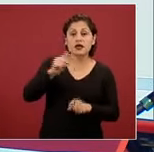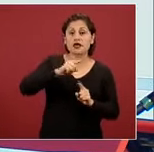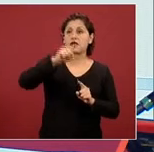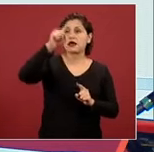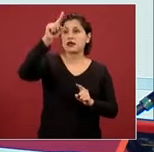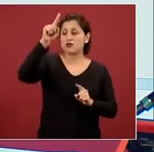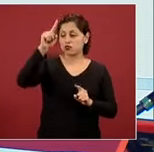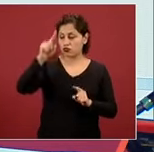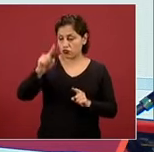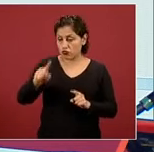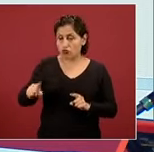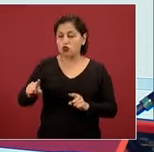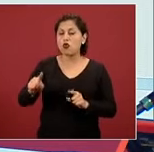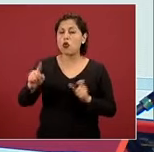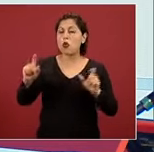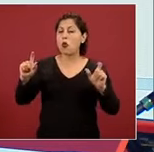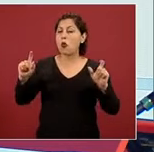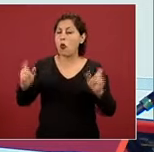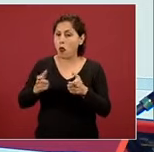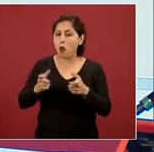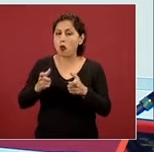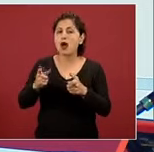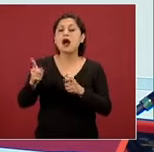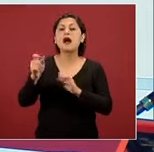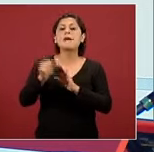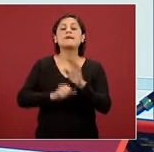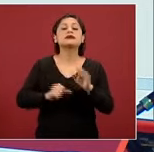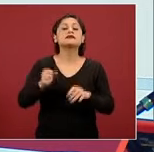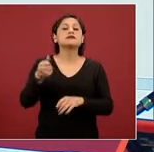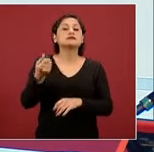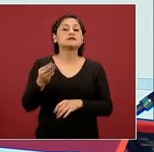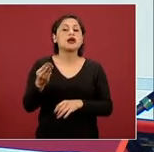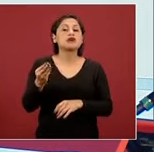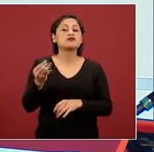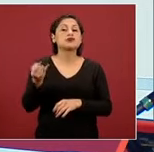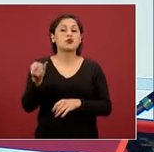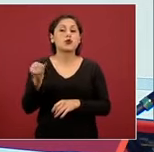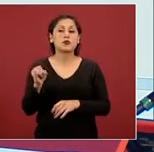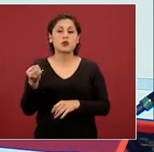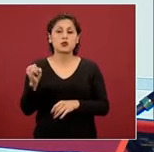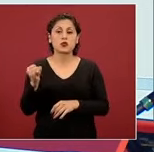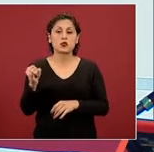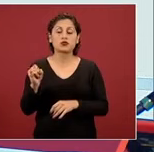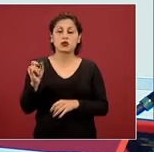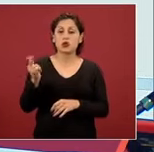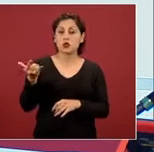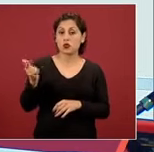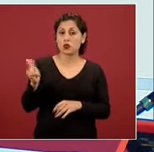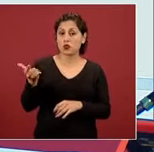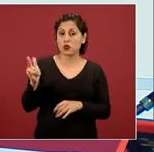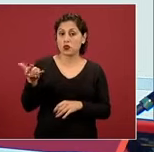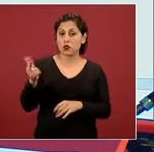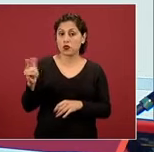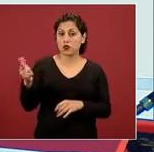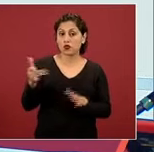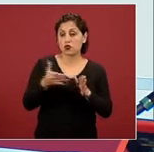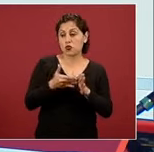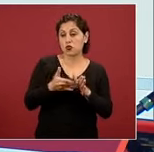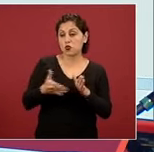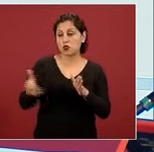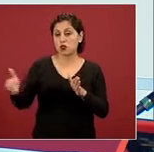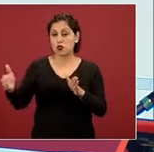está mayo, este es el mes de mayo, este es el mes de junio, este es el mes de julio. Durante todo el